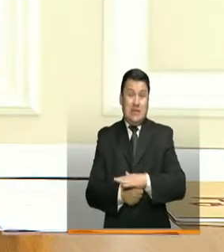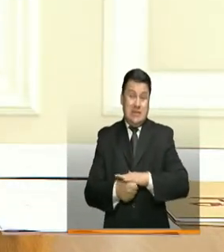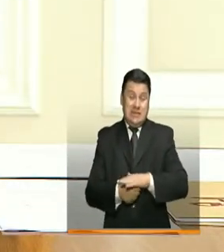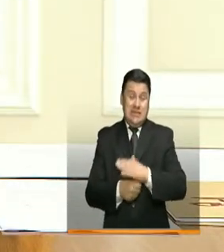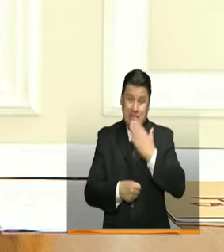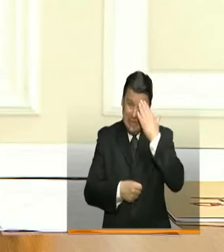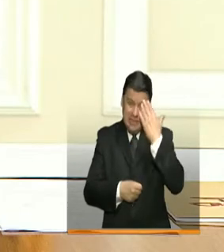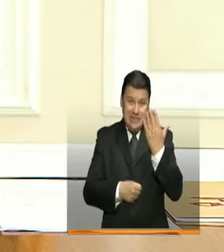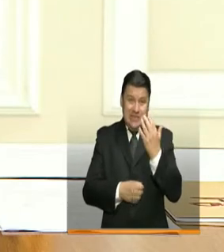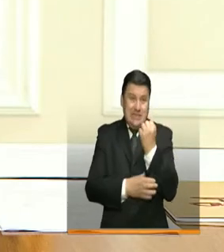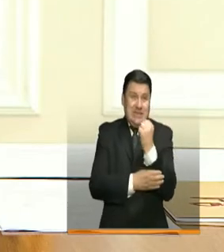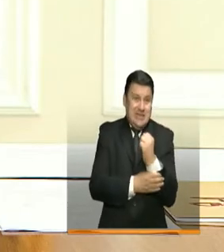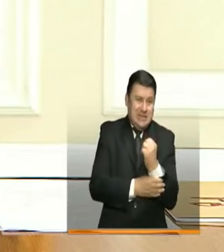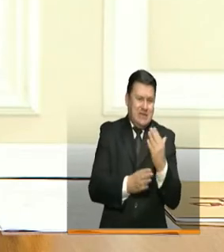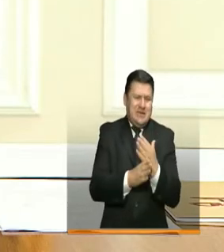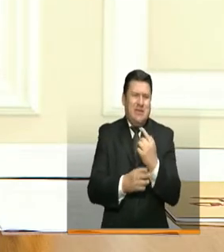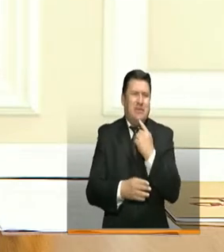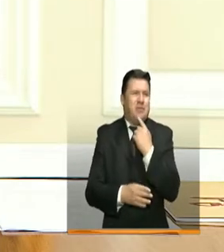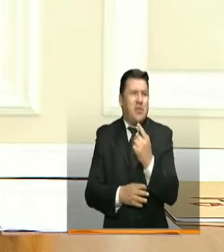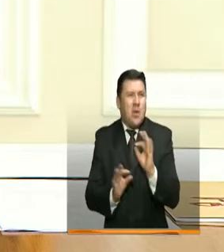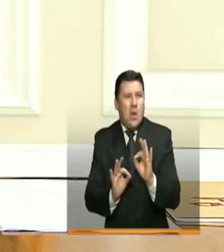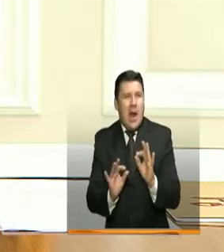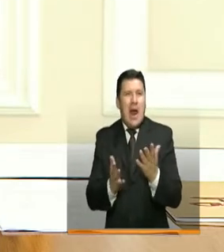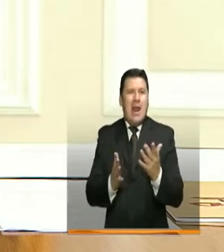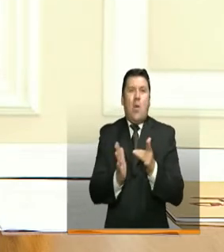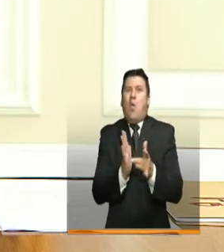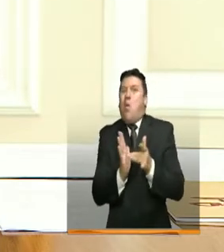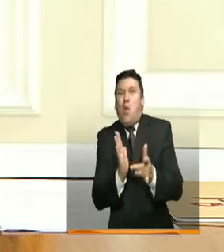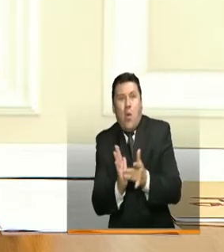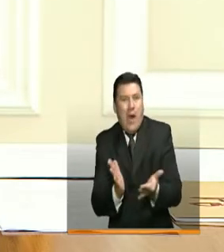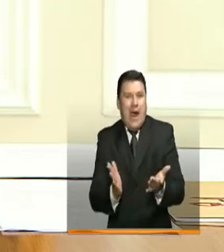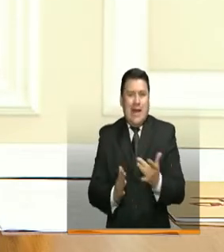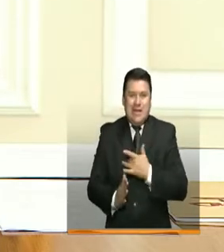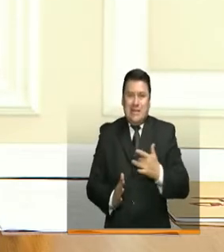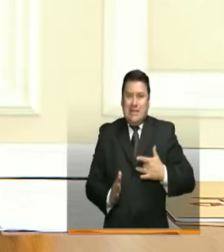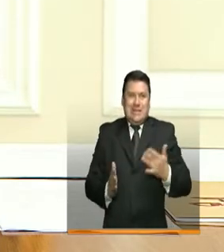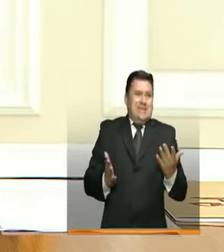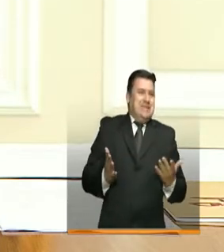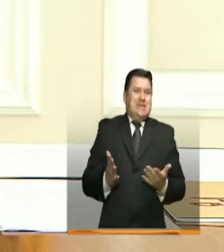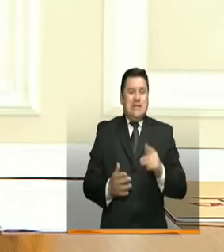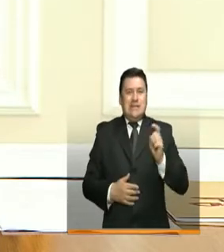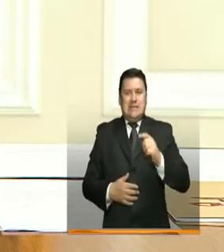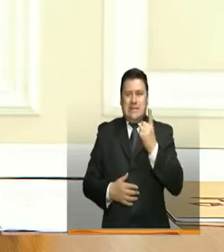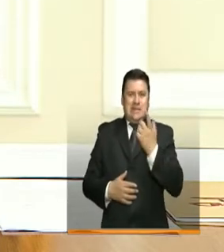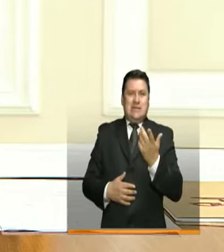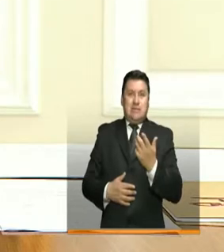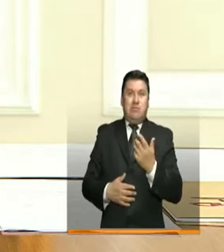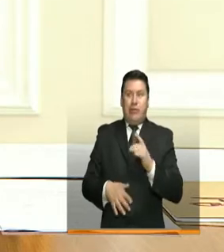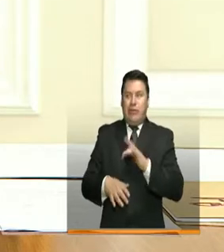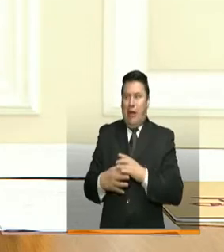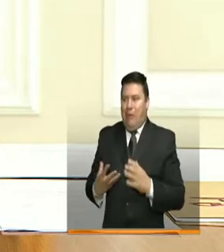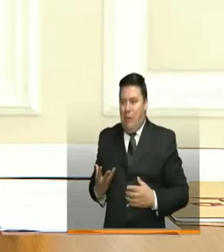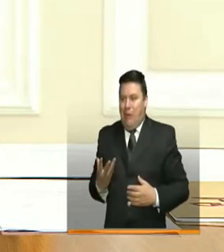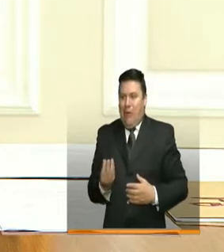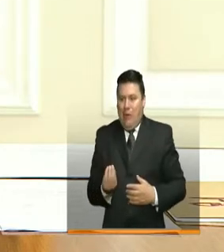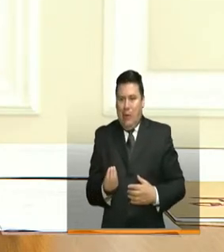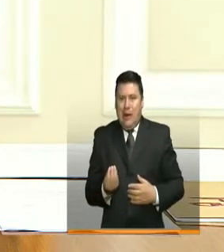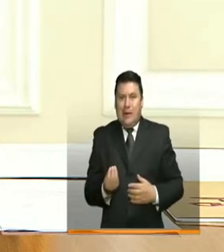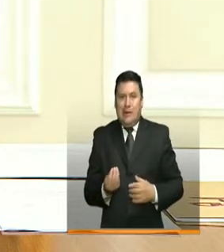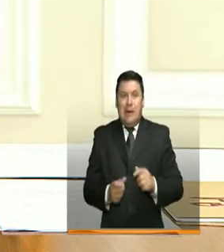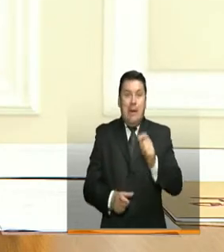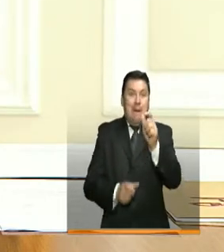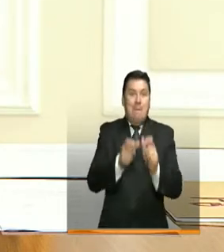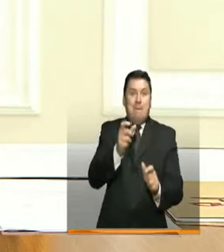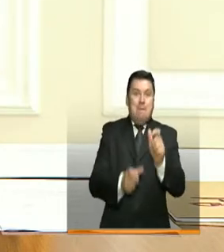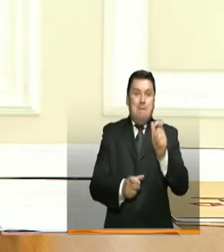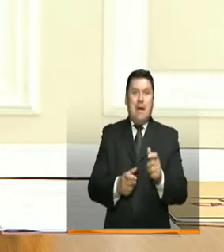de crisis o de alguna manera de emergencia sanitaria, que requiere no solamente una gran protección de las